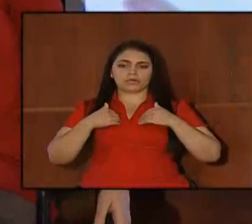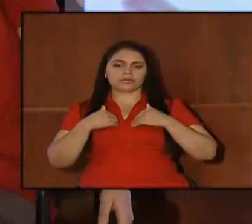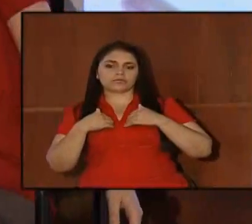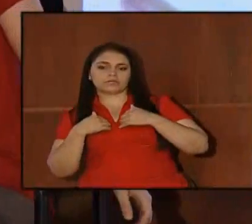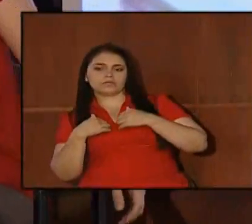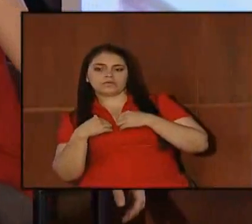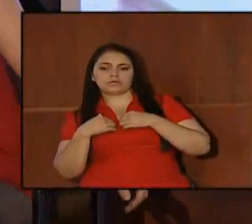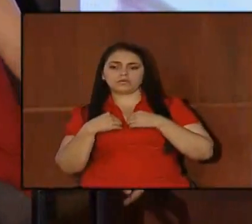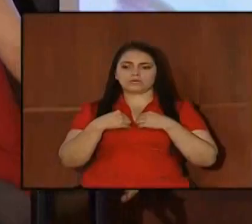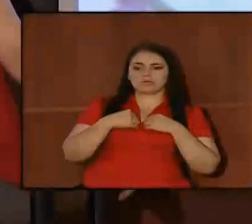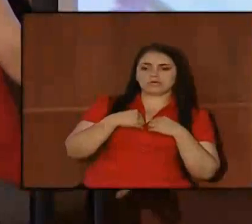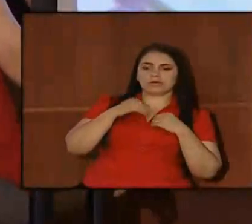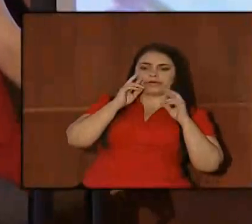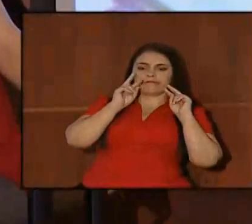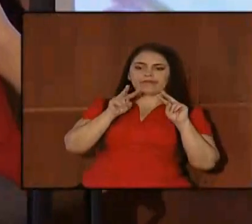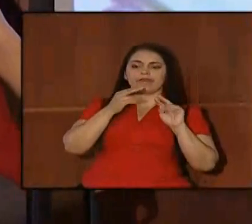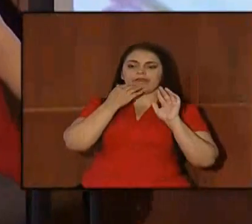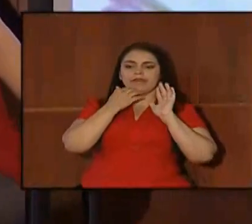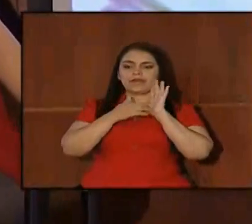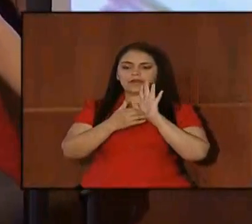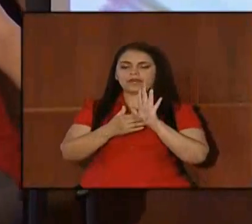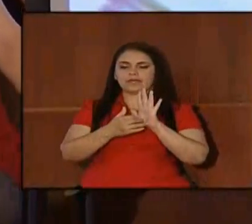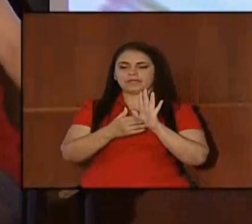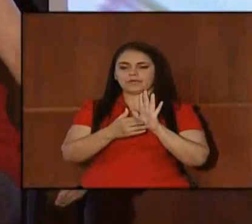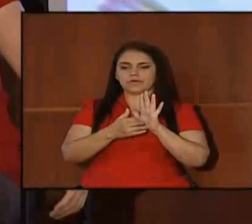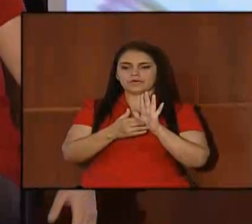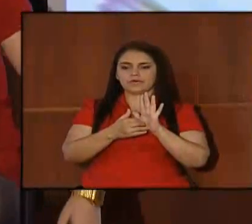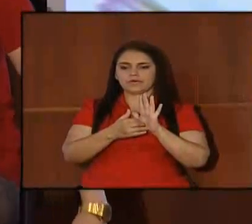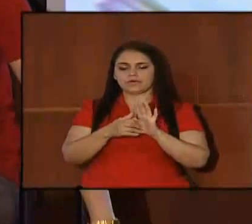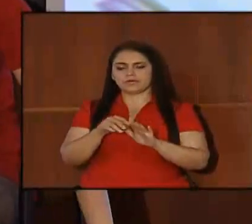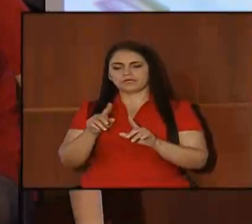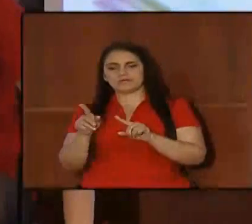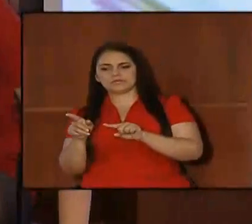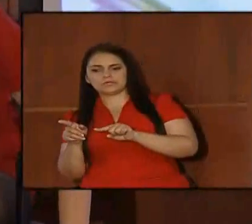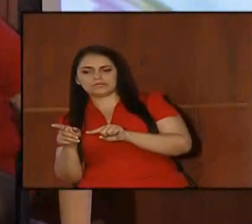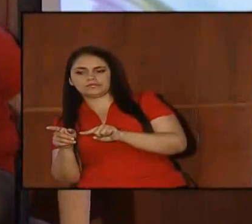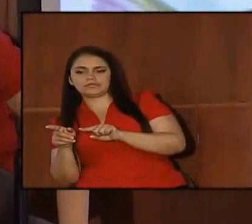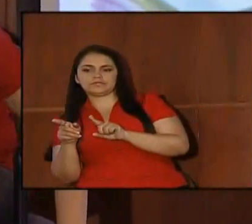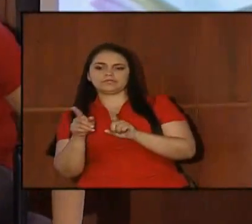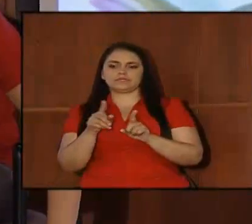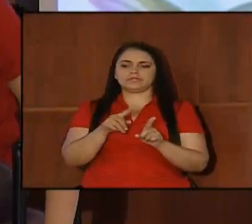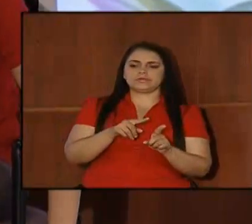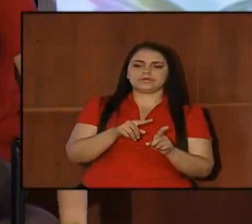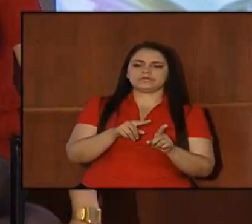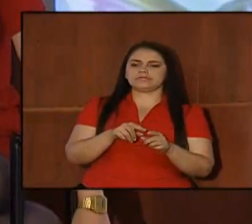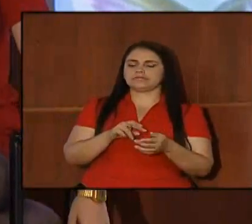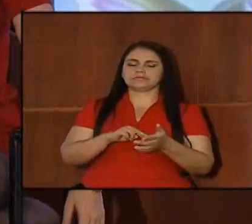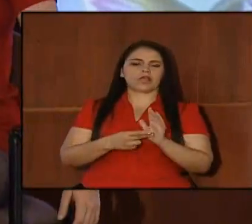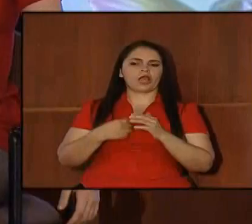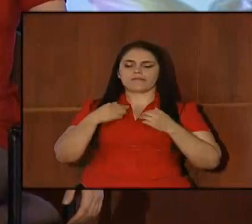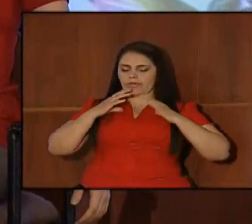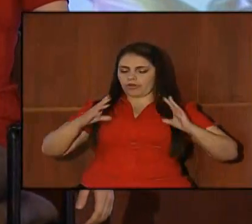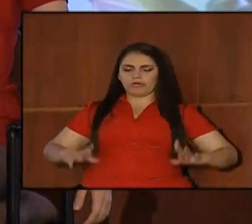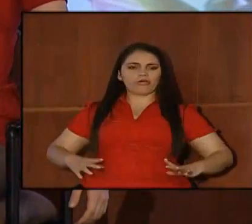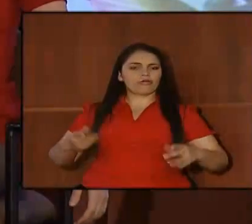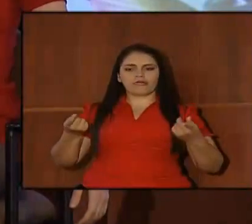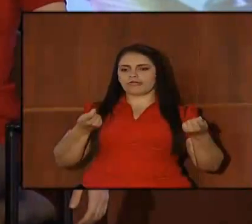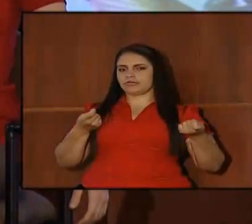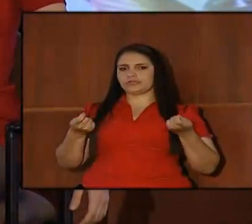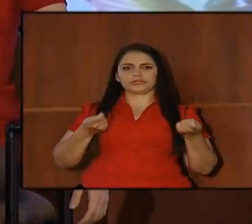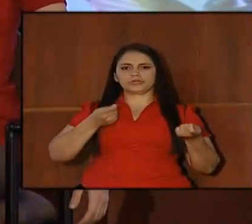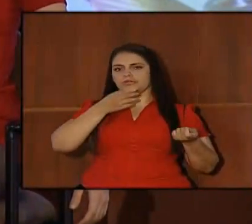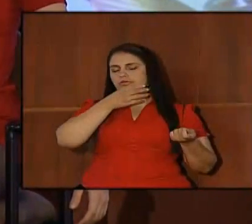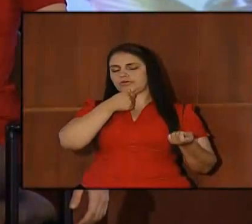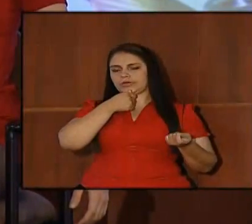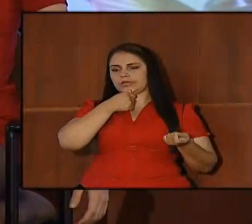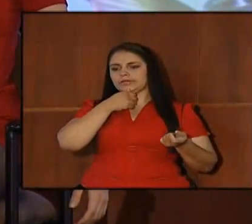de un lado o para el otro, o se está yendo hacia adelante, eso es un paciente sin control del tronco, que no es